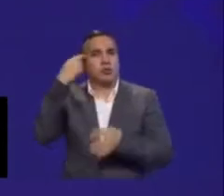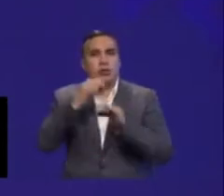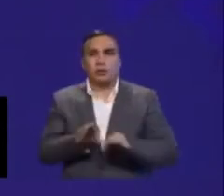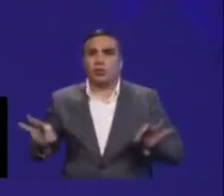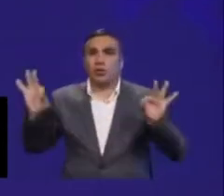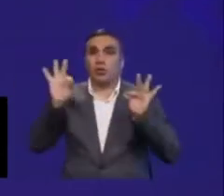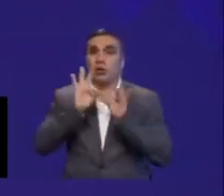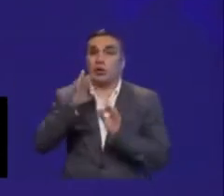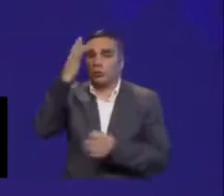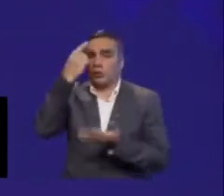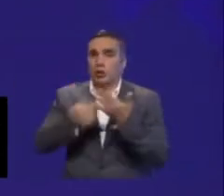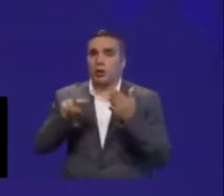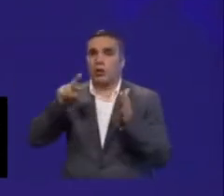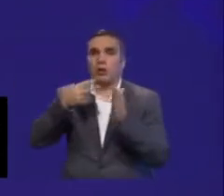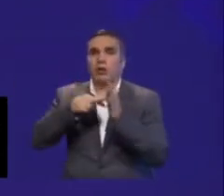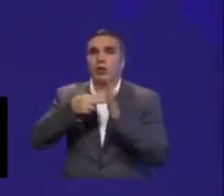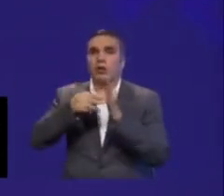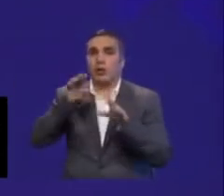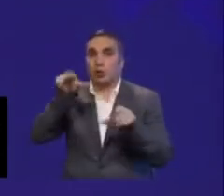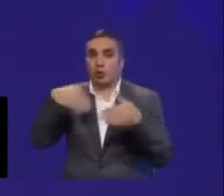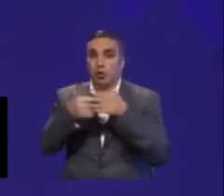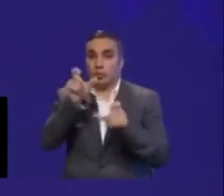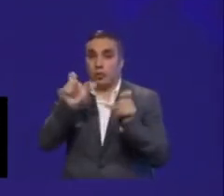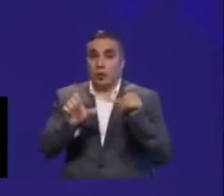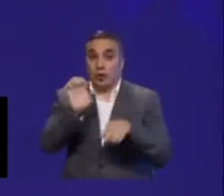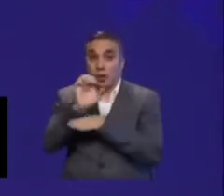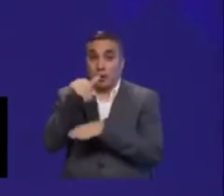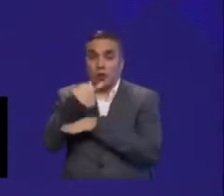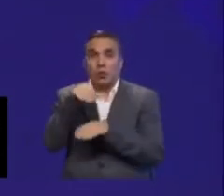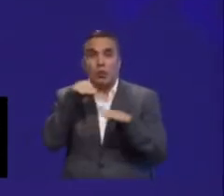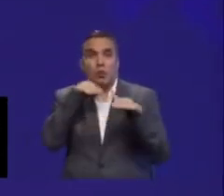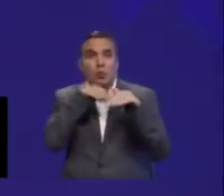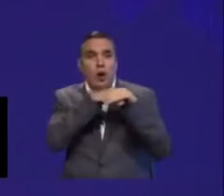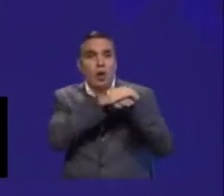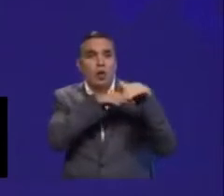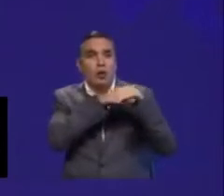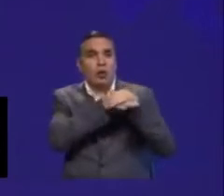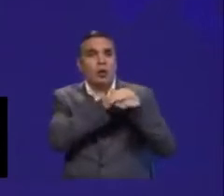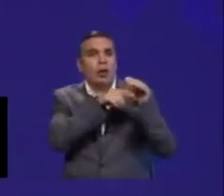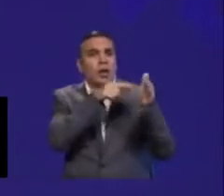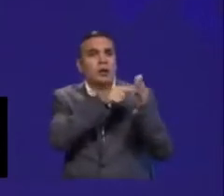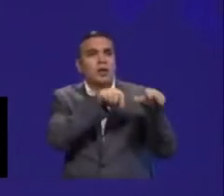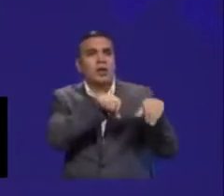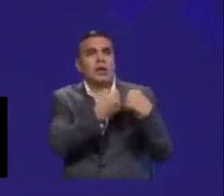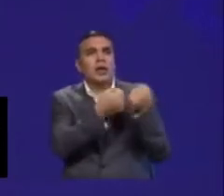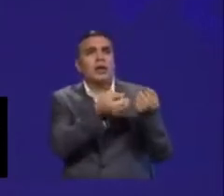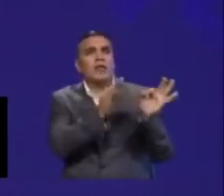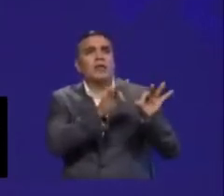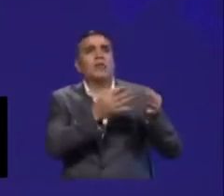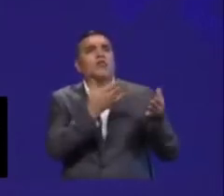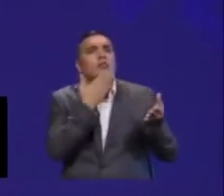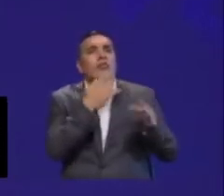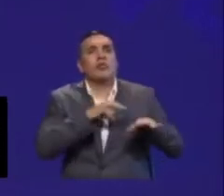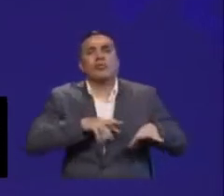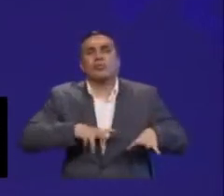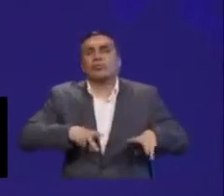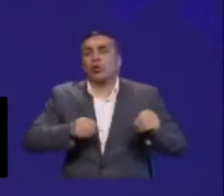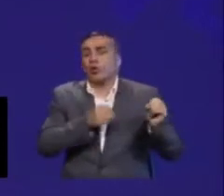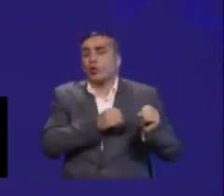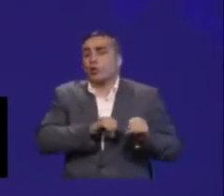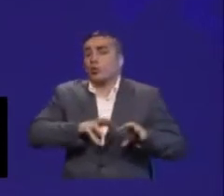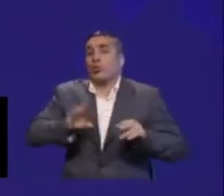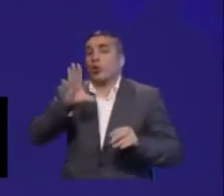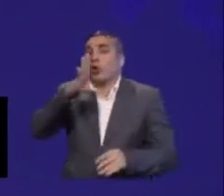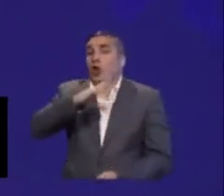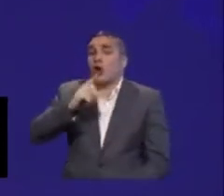estamos hablando del ahorro de los ecuatorianos. Y ese ahorro de los ecuatorianos fue destruido por el esquema de corrupción y delincuencia organizada del